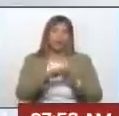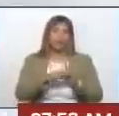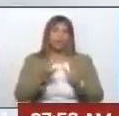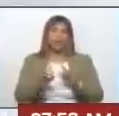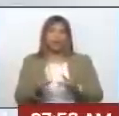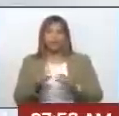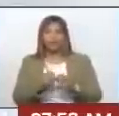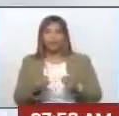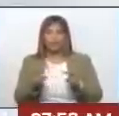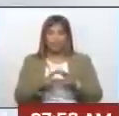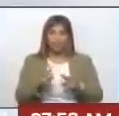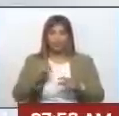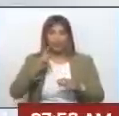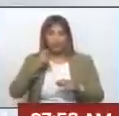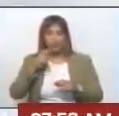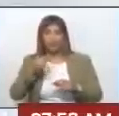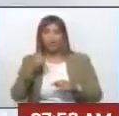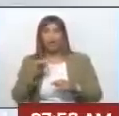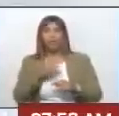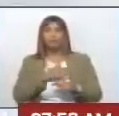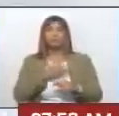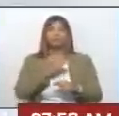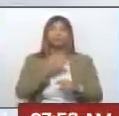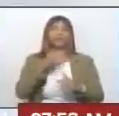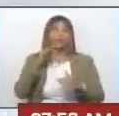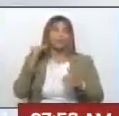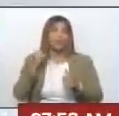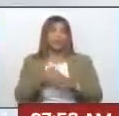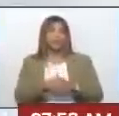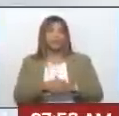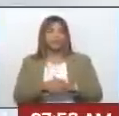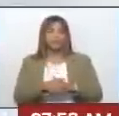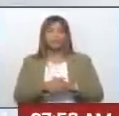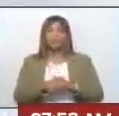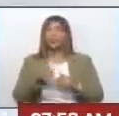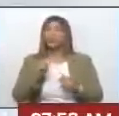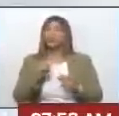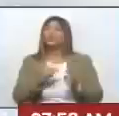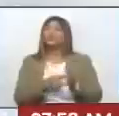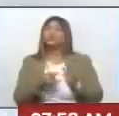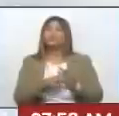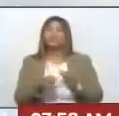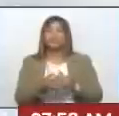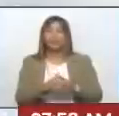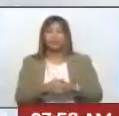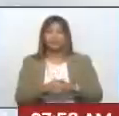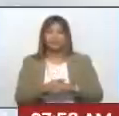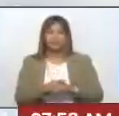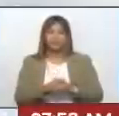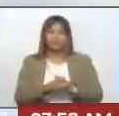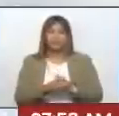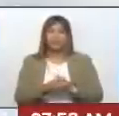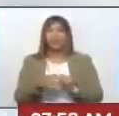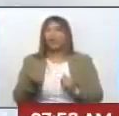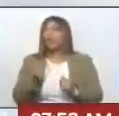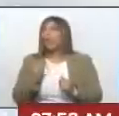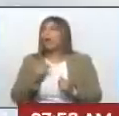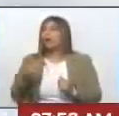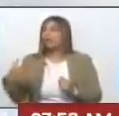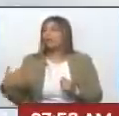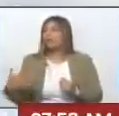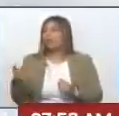Unidas. Acuérdense que él tiene el rango de embajador, no se trata de cualquier